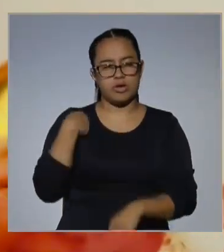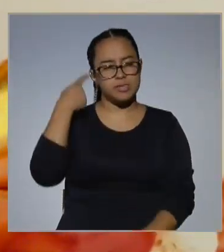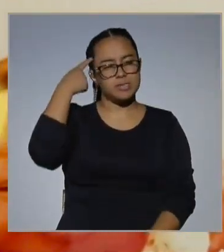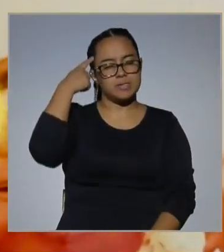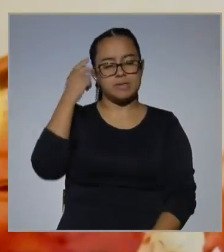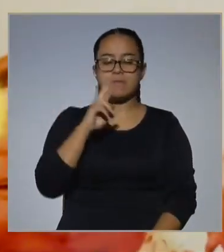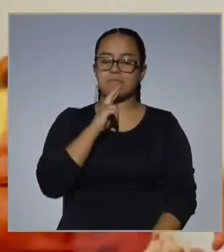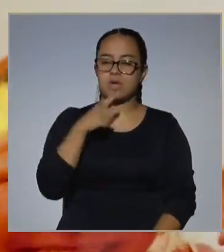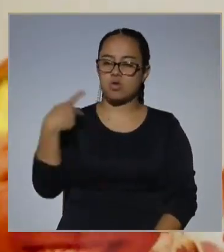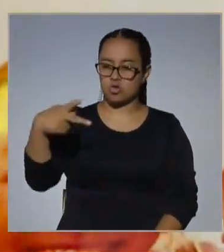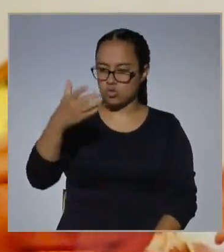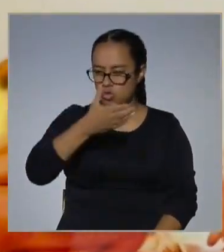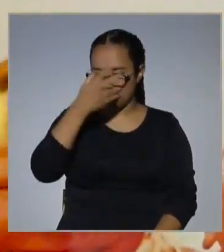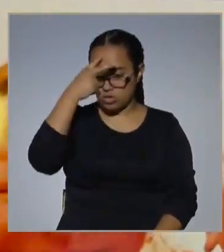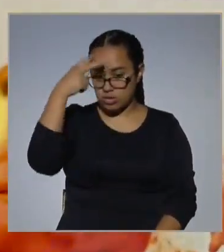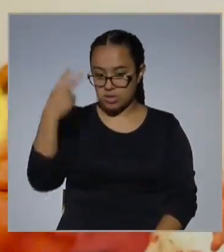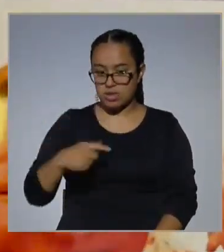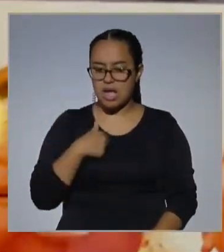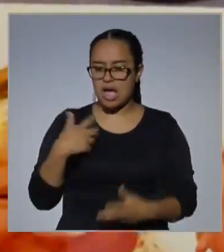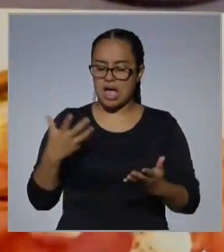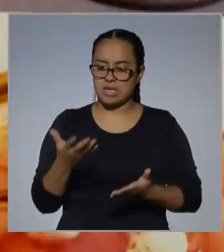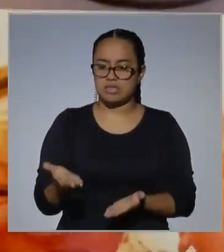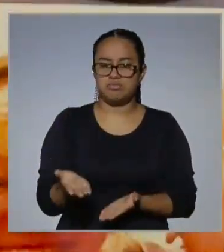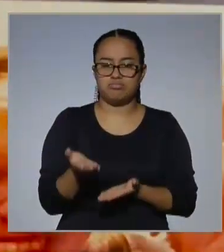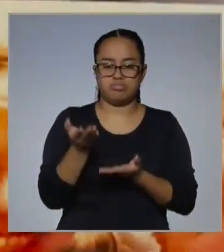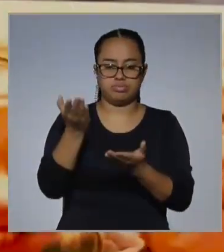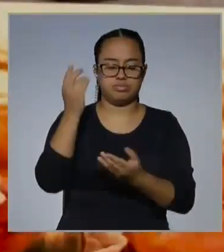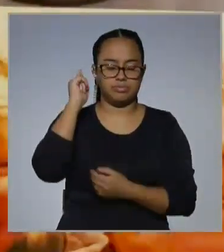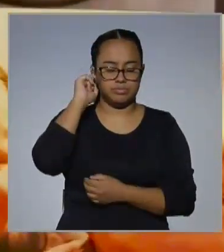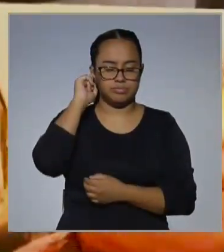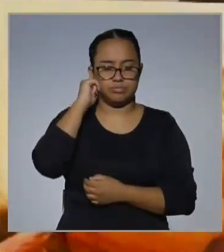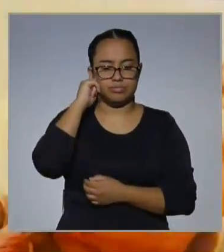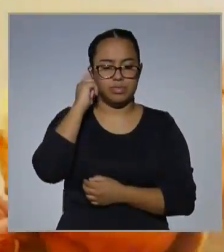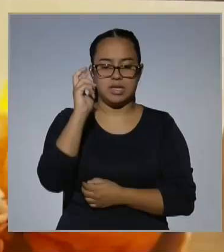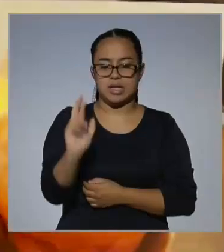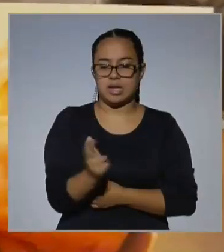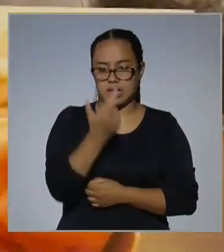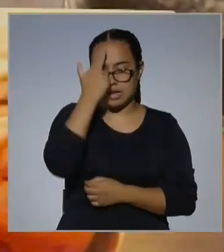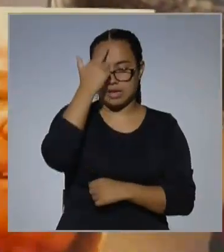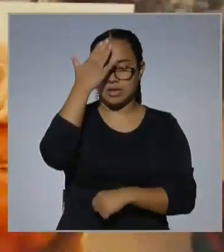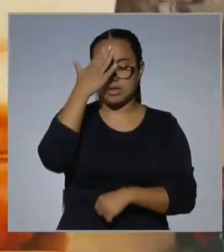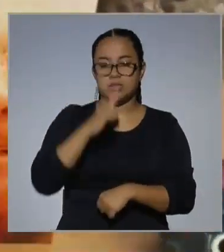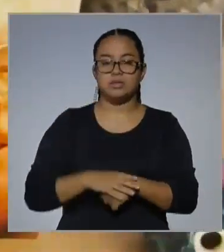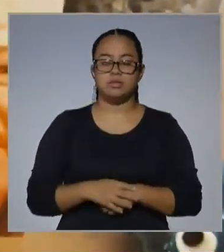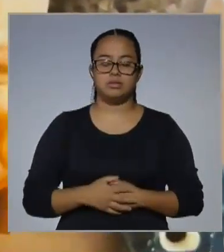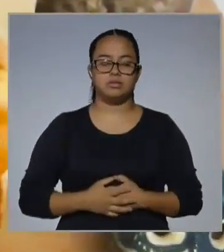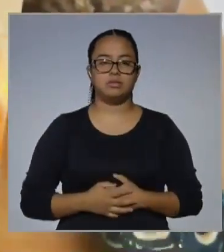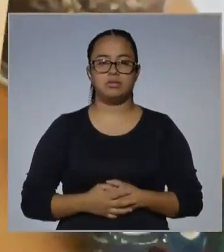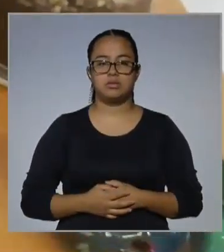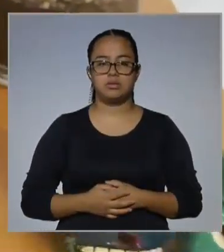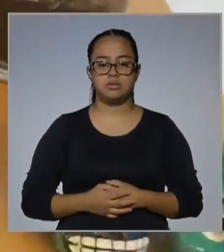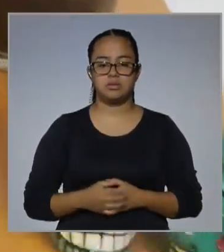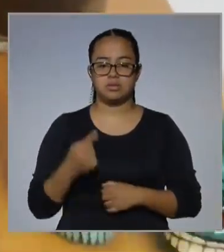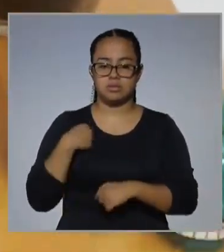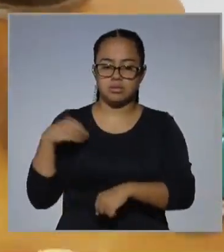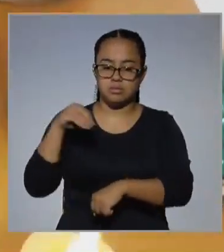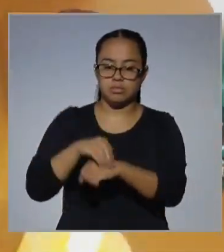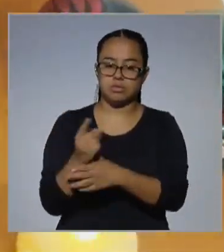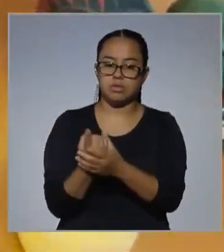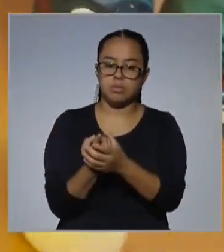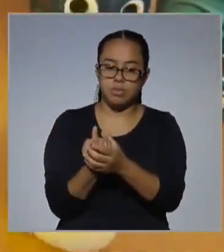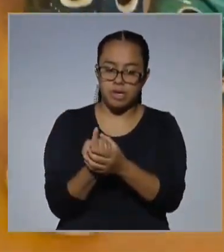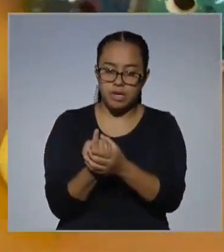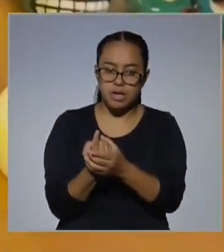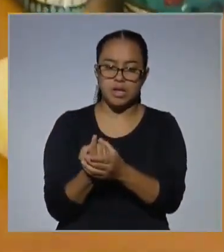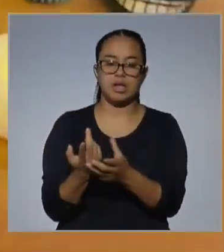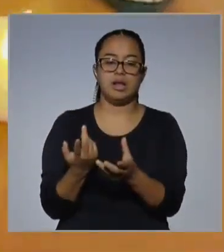la tradición mexicana de hacer un altar para conmemorar a ellos. Pueden ver que puse velas, puse